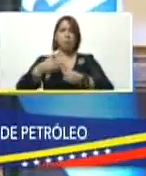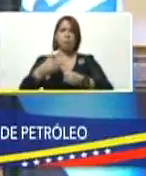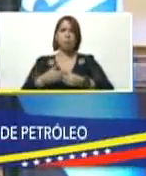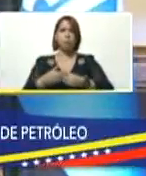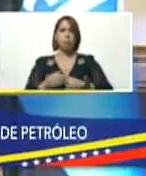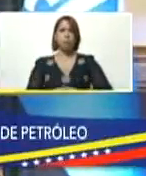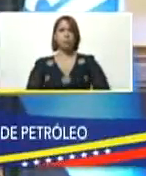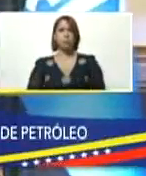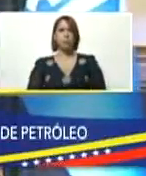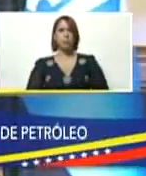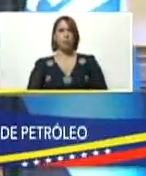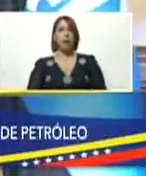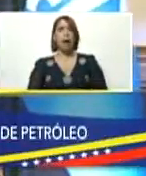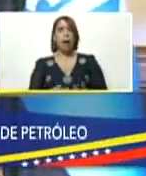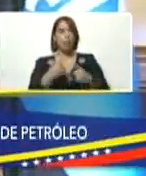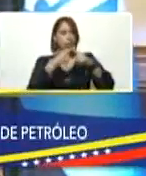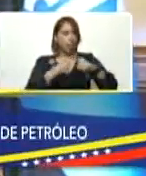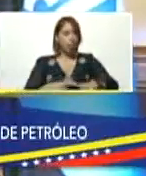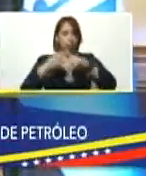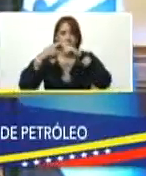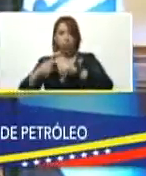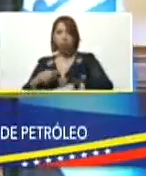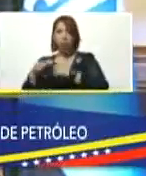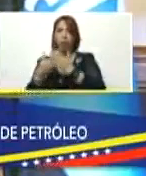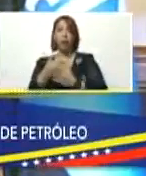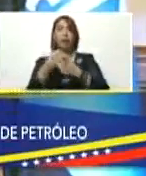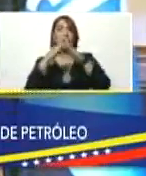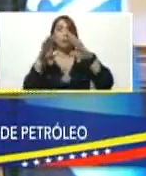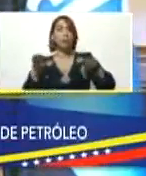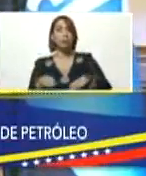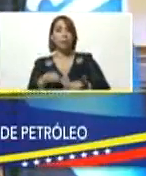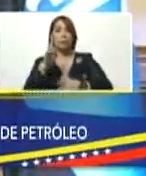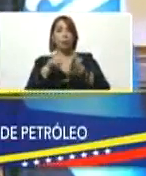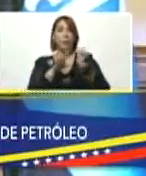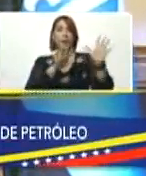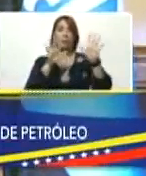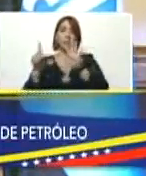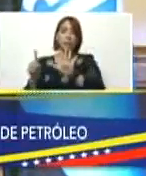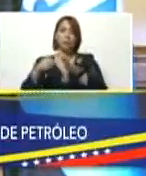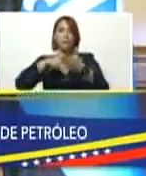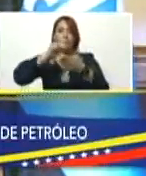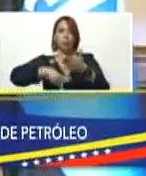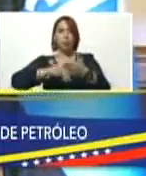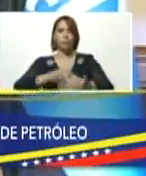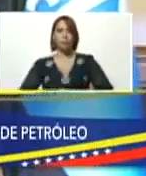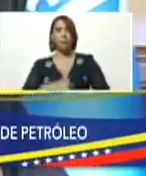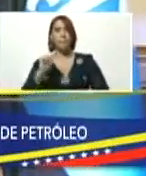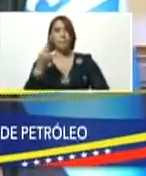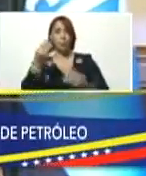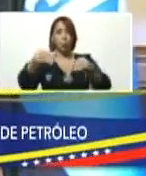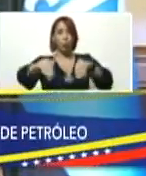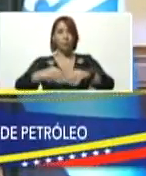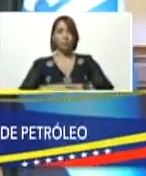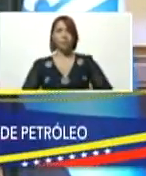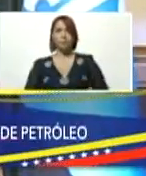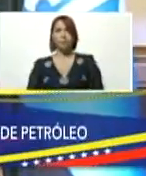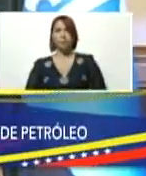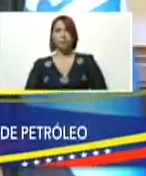capital por capital, hasta que en diciembre de 2016 se firmó el primer acuerdo